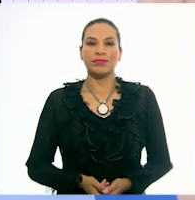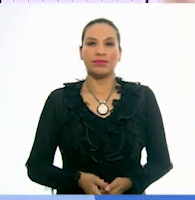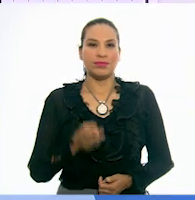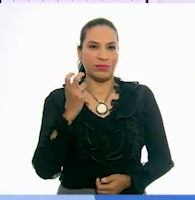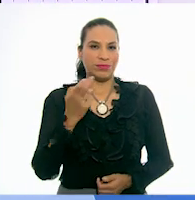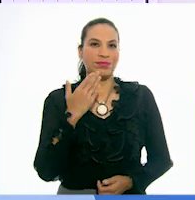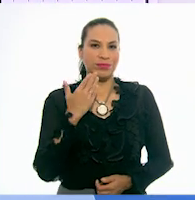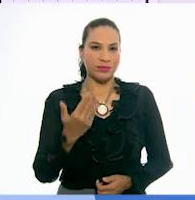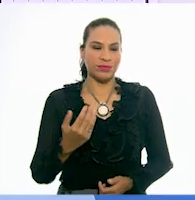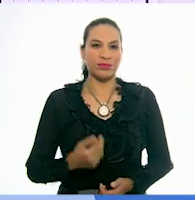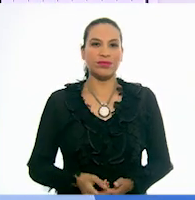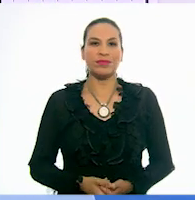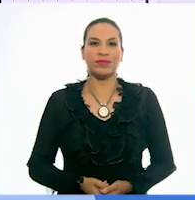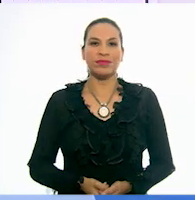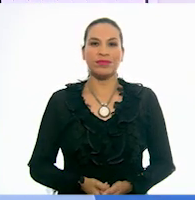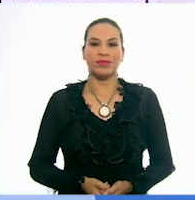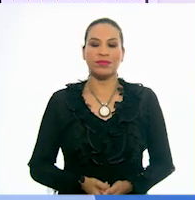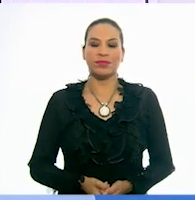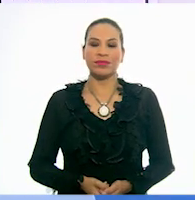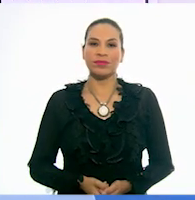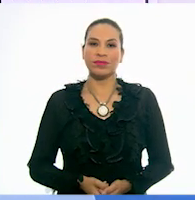Excelente.